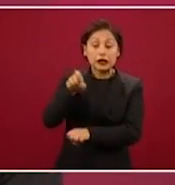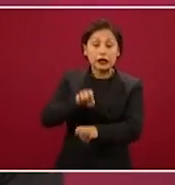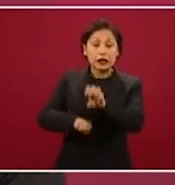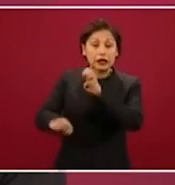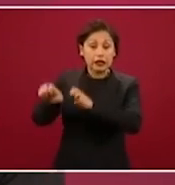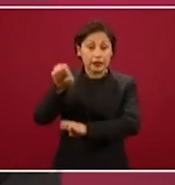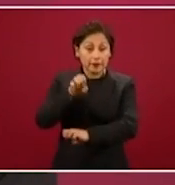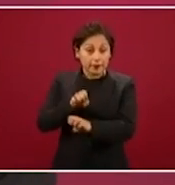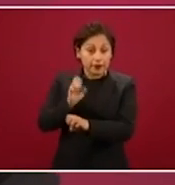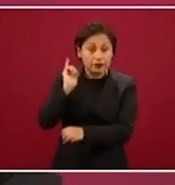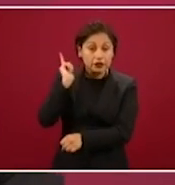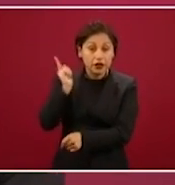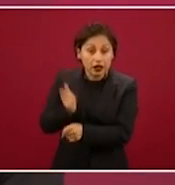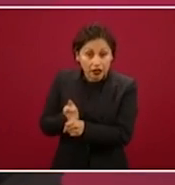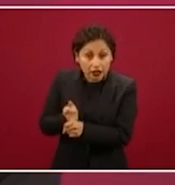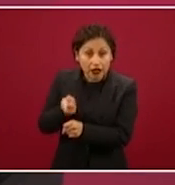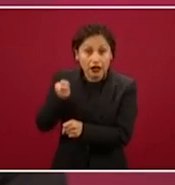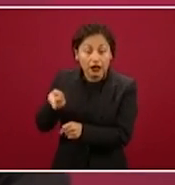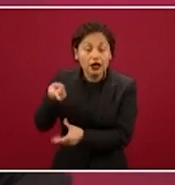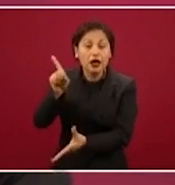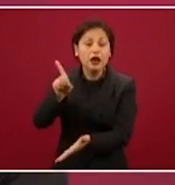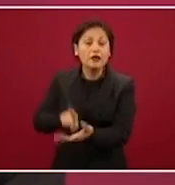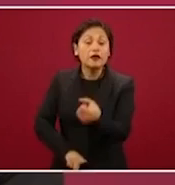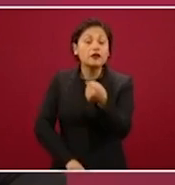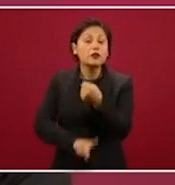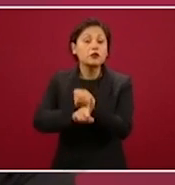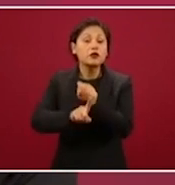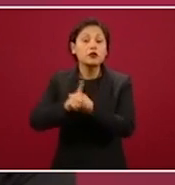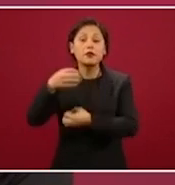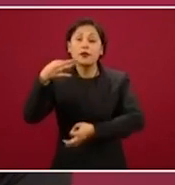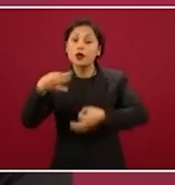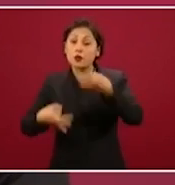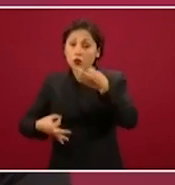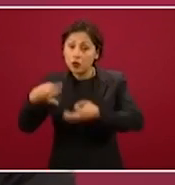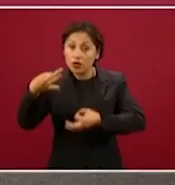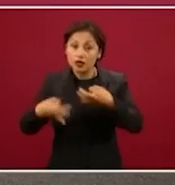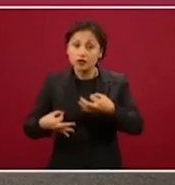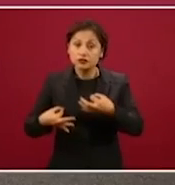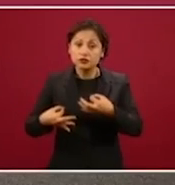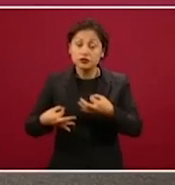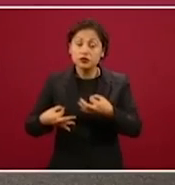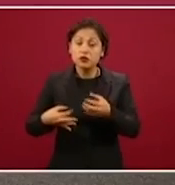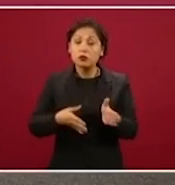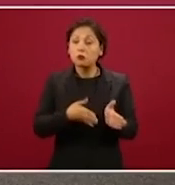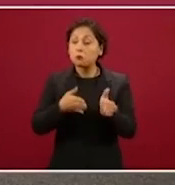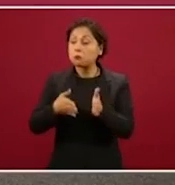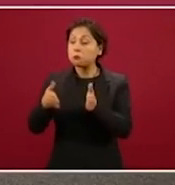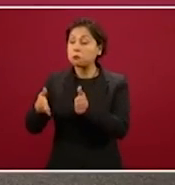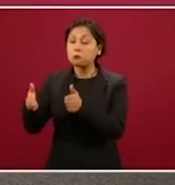que tengan juicios pendientes o estén